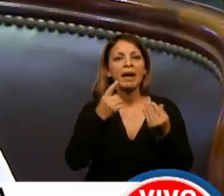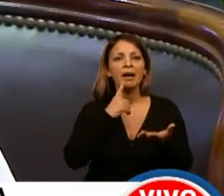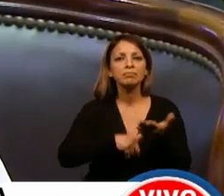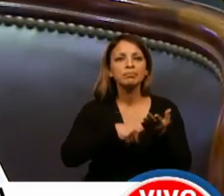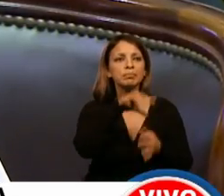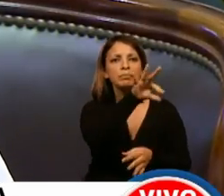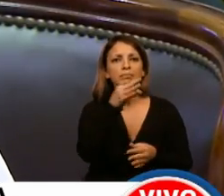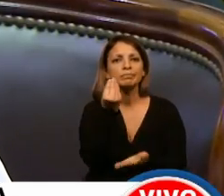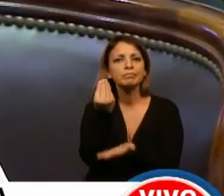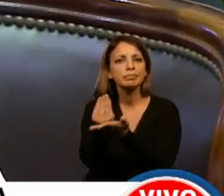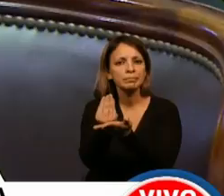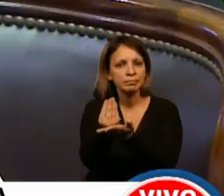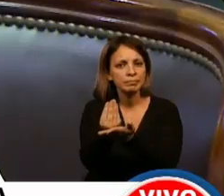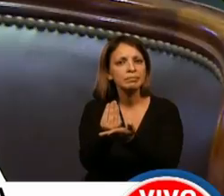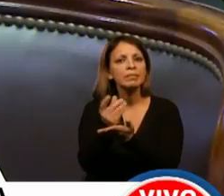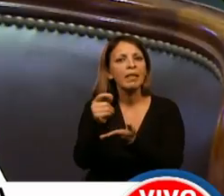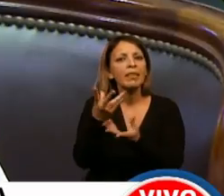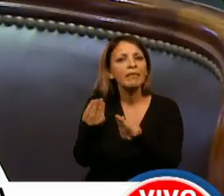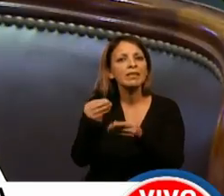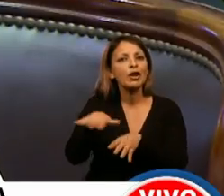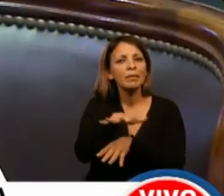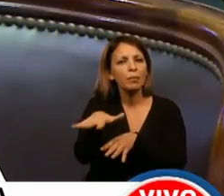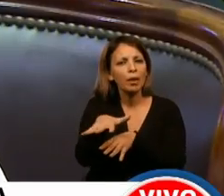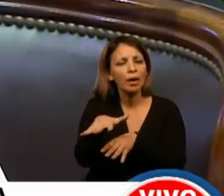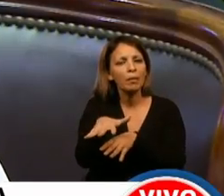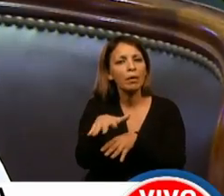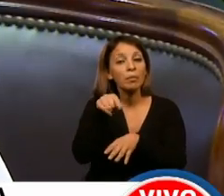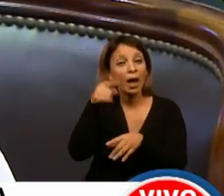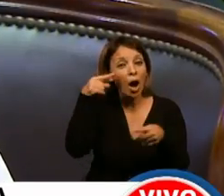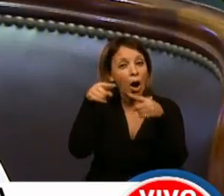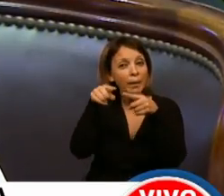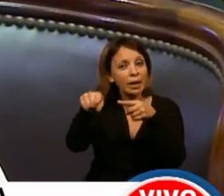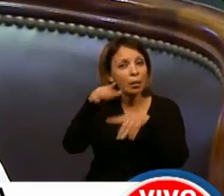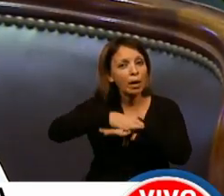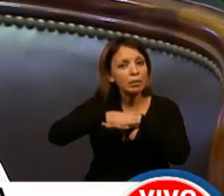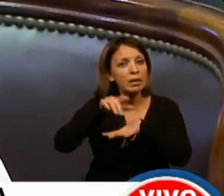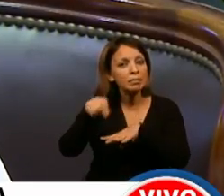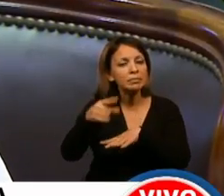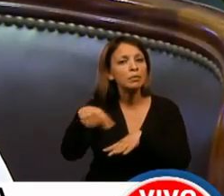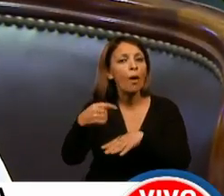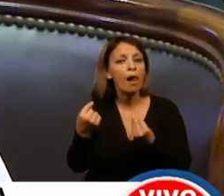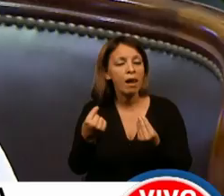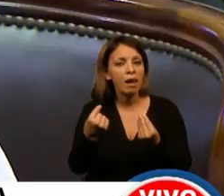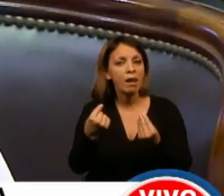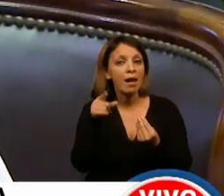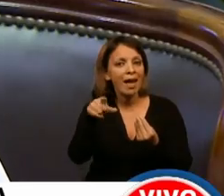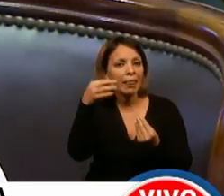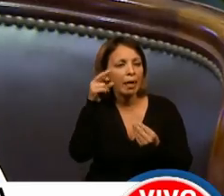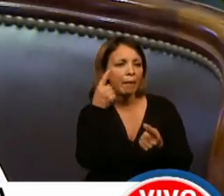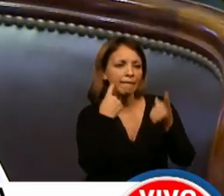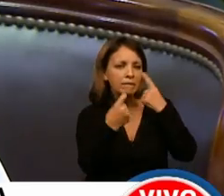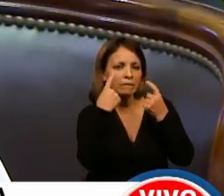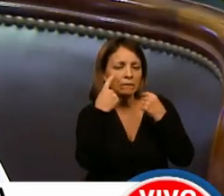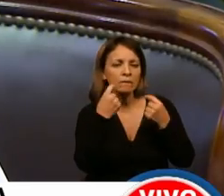designación habida cuenta que la misión del defensor es justamente hacer cumplir o